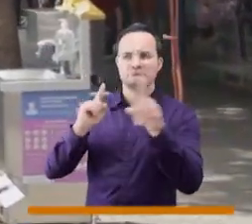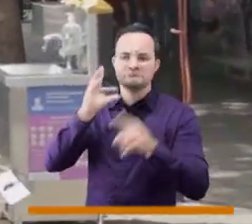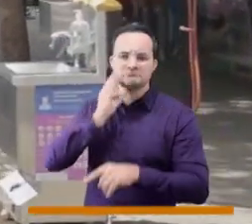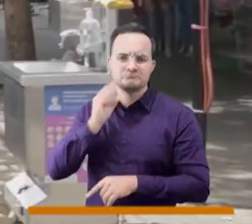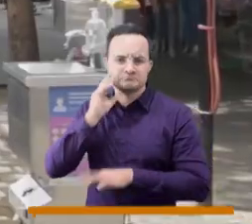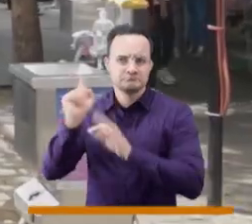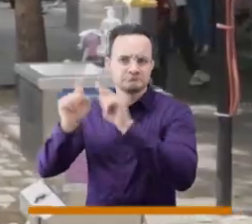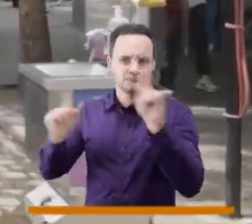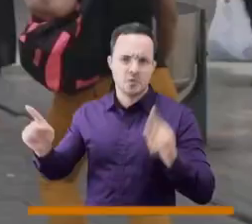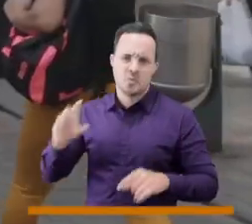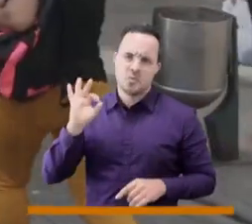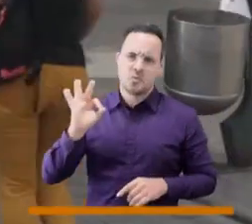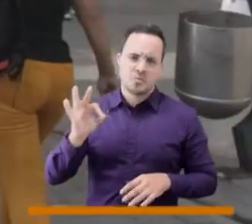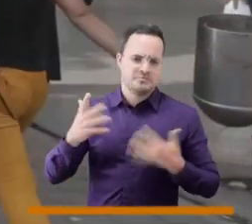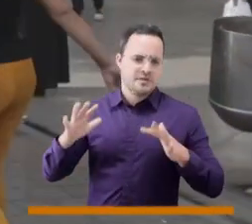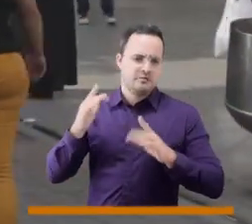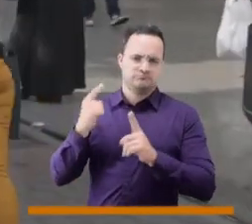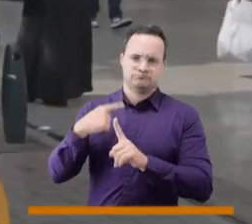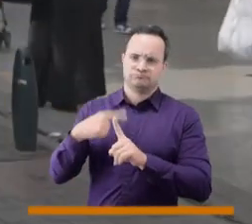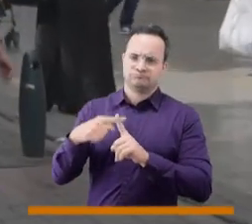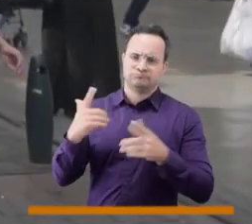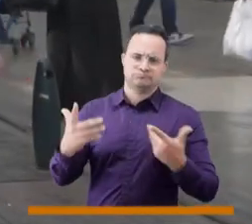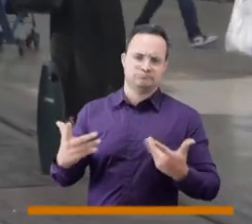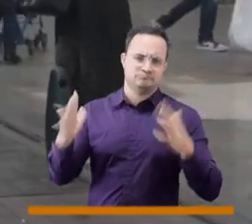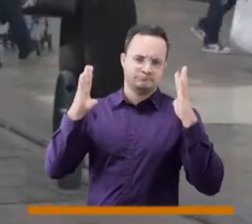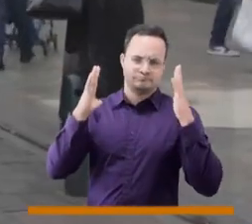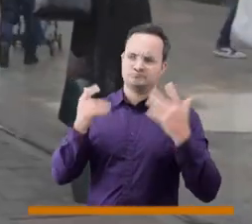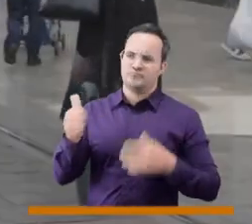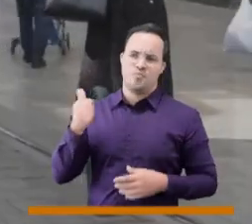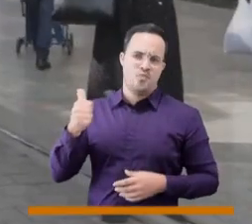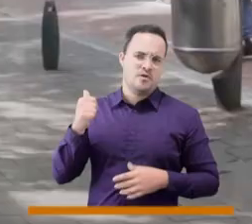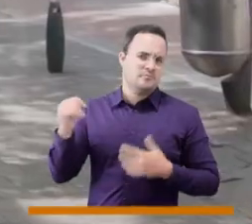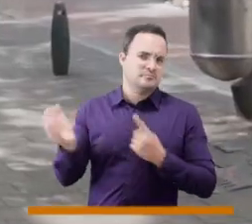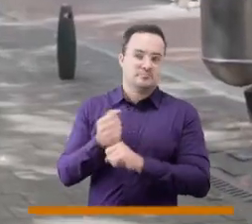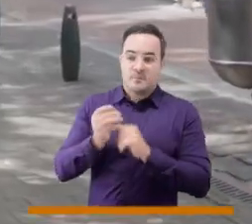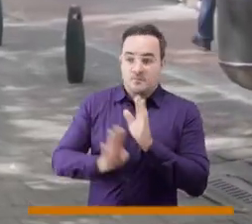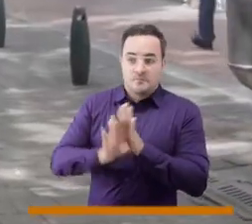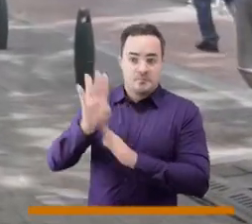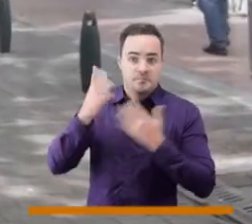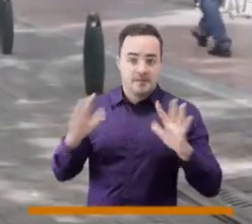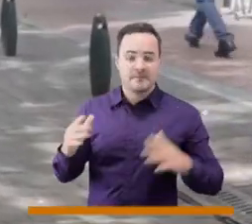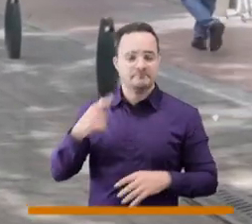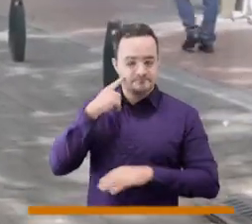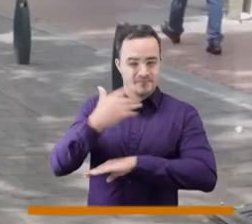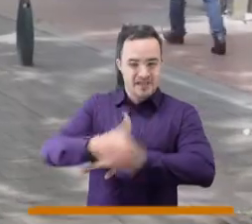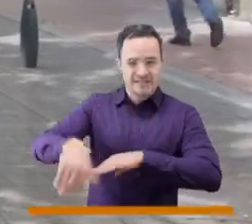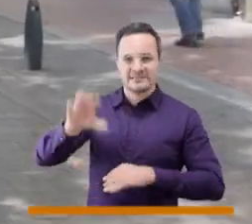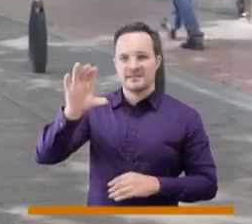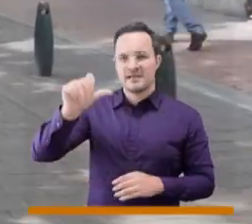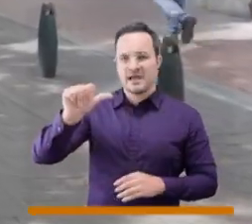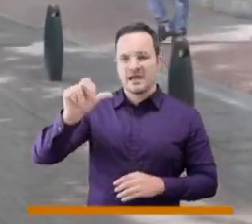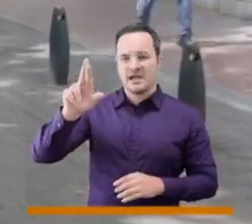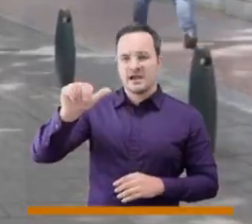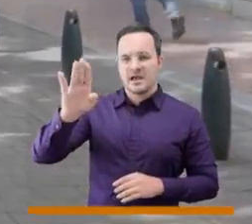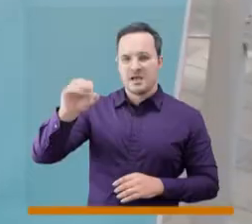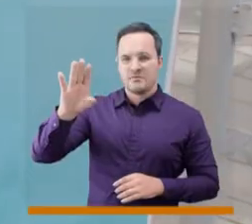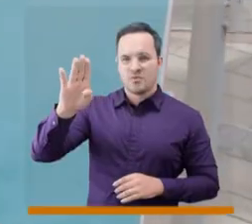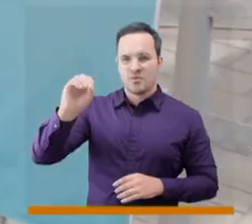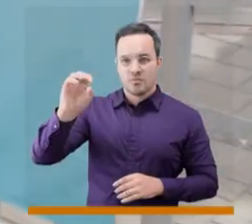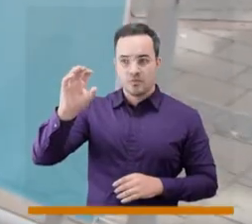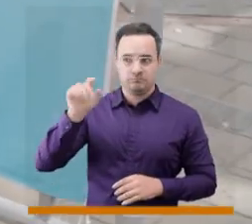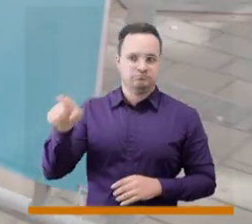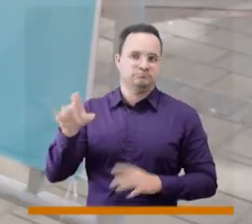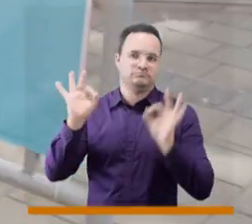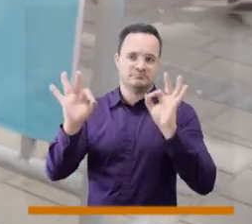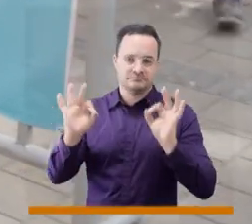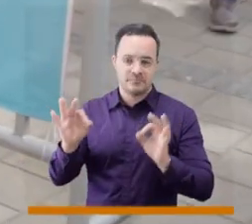exitosas, por ejemplo la de Carabobo. Carabobo, que está aquí cerquita de donde estamos, es una experiencia donde se hizo un trabajo. Obviamente tendrá